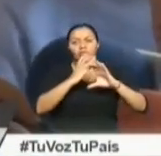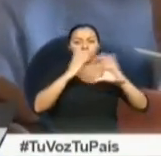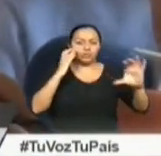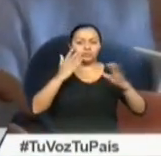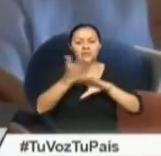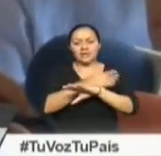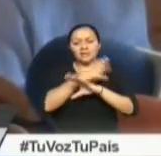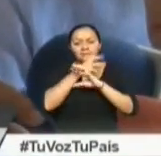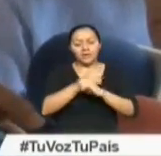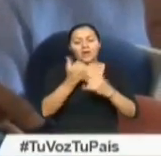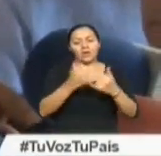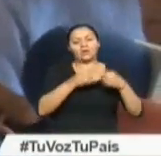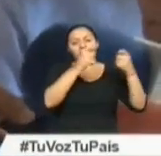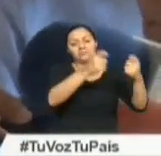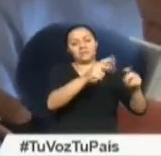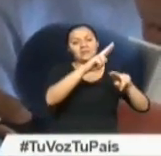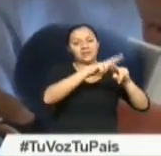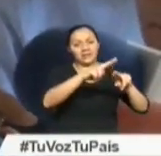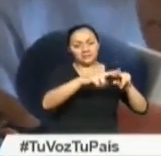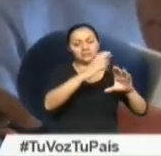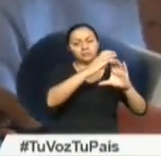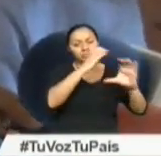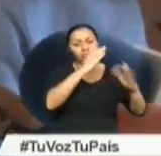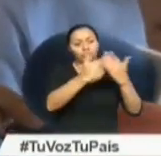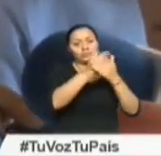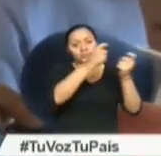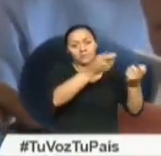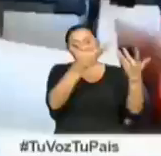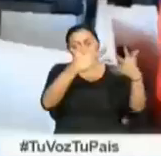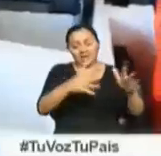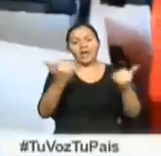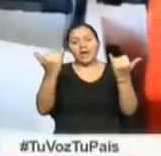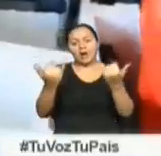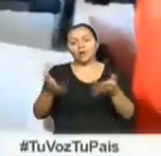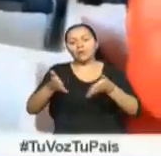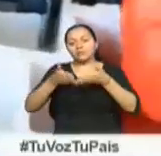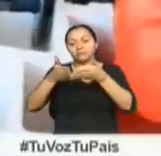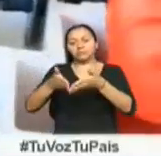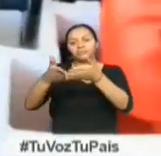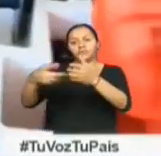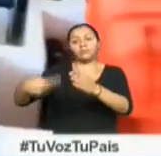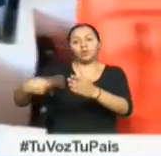63 motores que estaban dentro de ese programa de chatarización. Esta